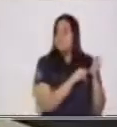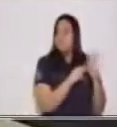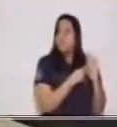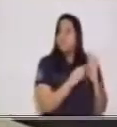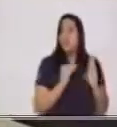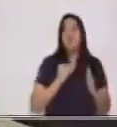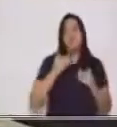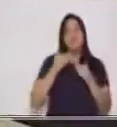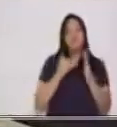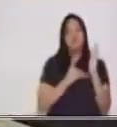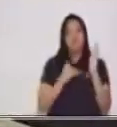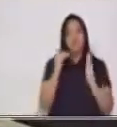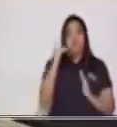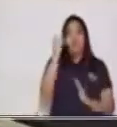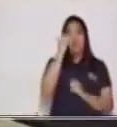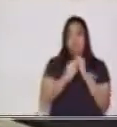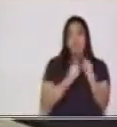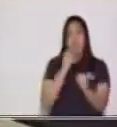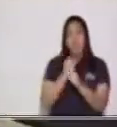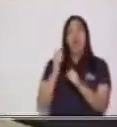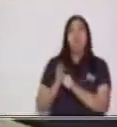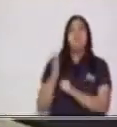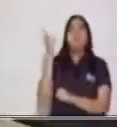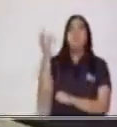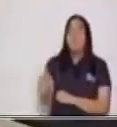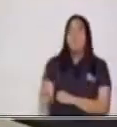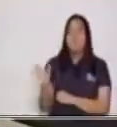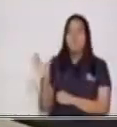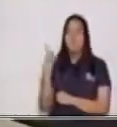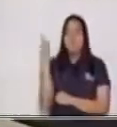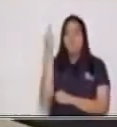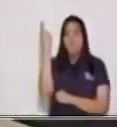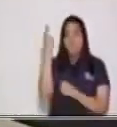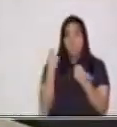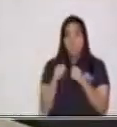a futuro. Planteemos la primera ecuación.